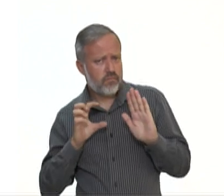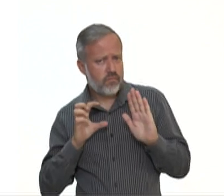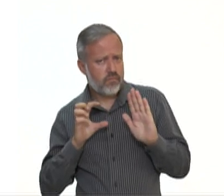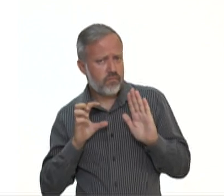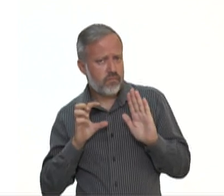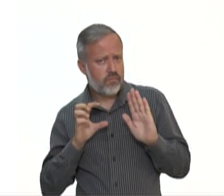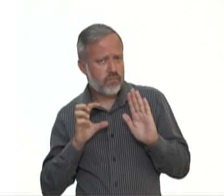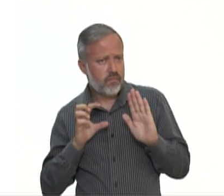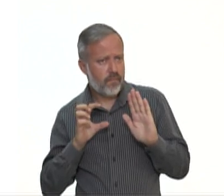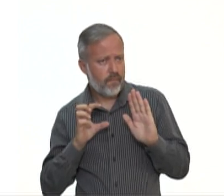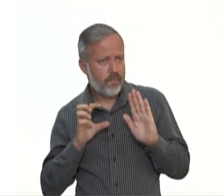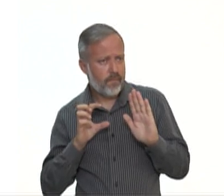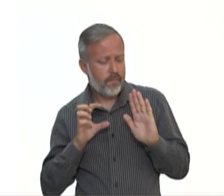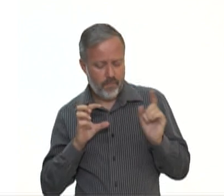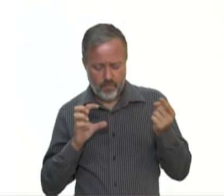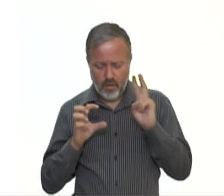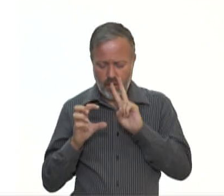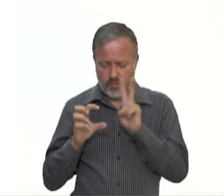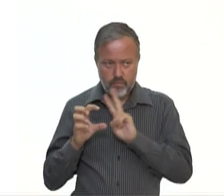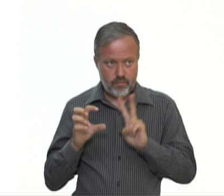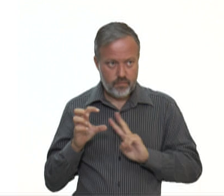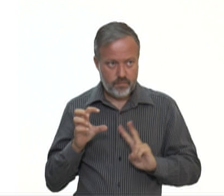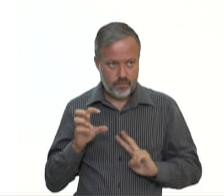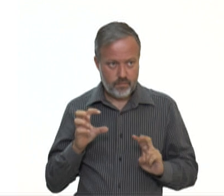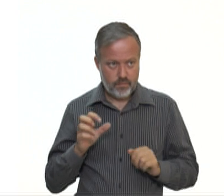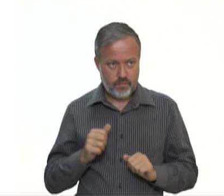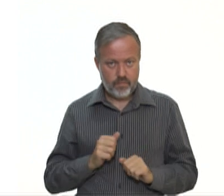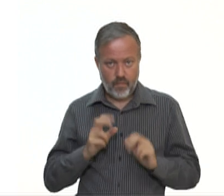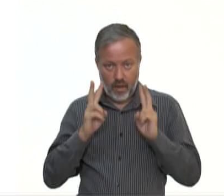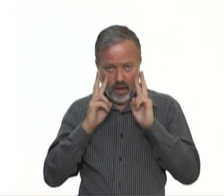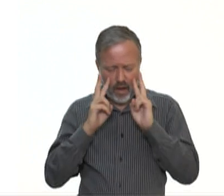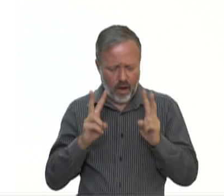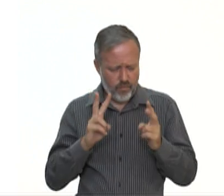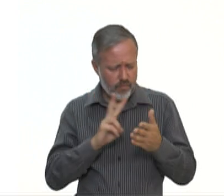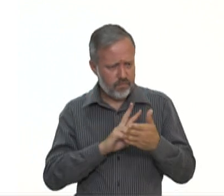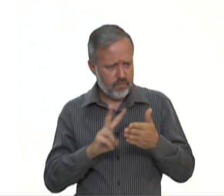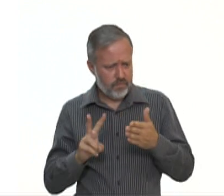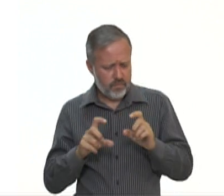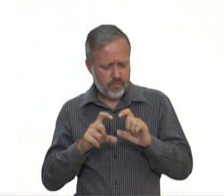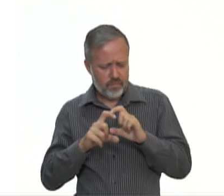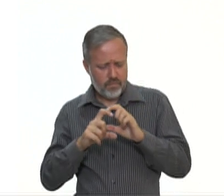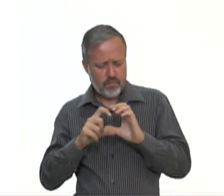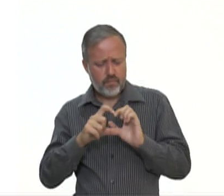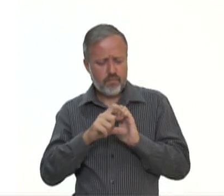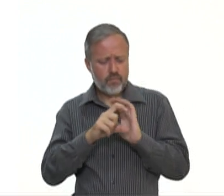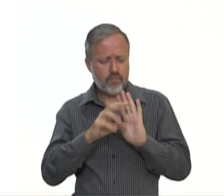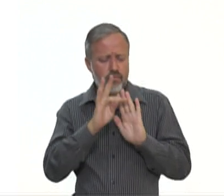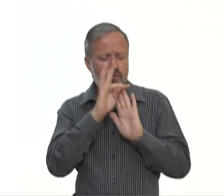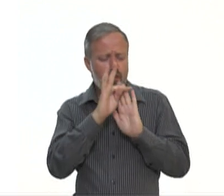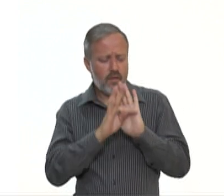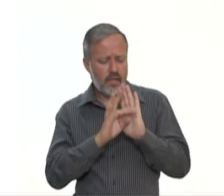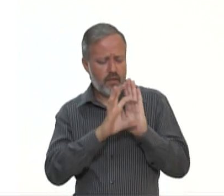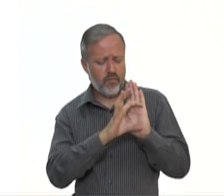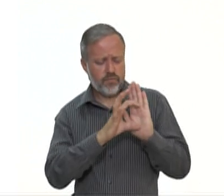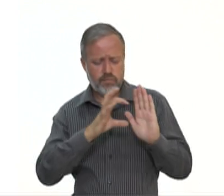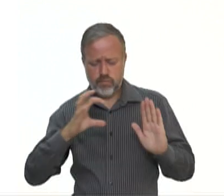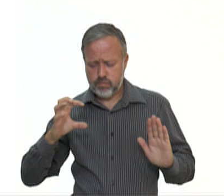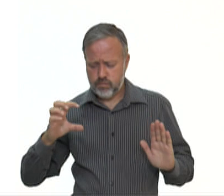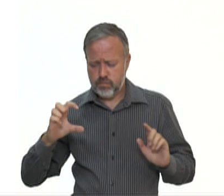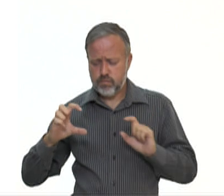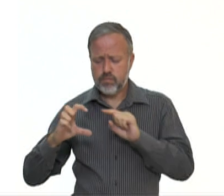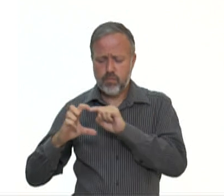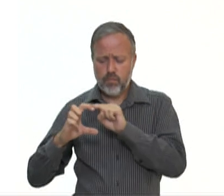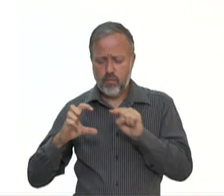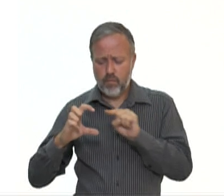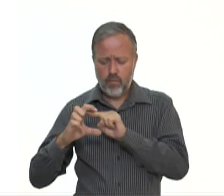notícia toda, mas é um trecho do corpo. Vamos a analizar el trecho del cuerpo, desarrollo, de la noticia del